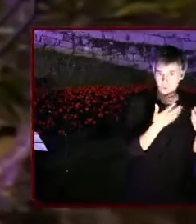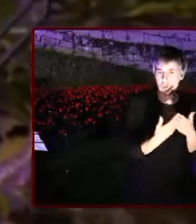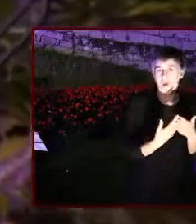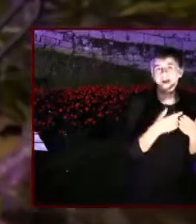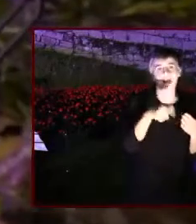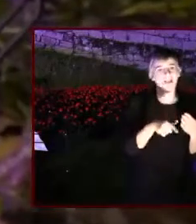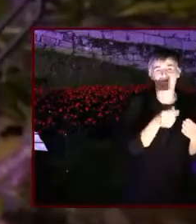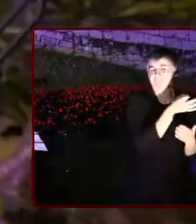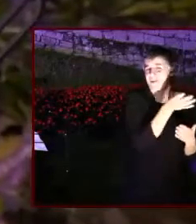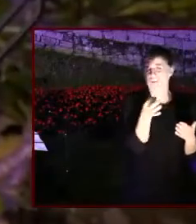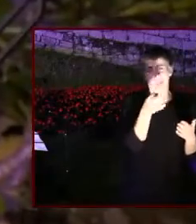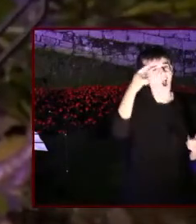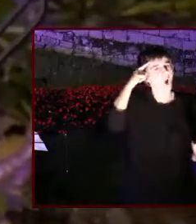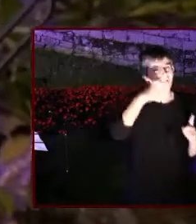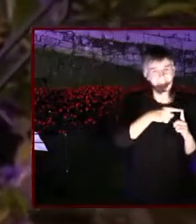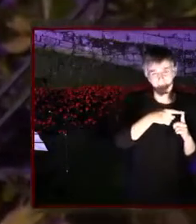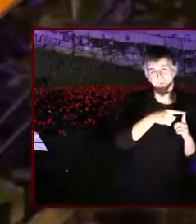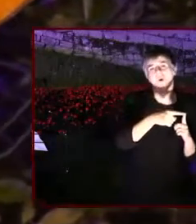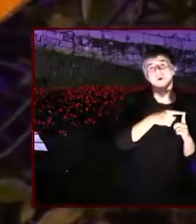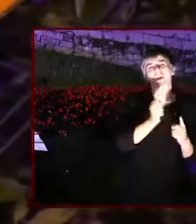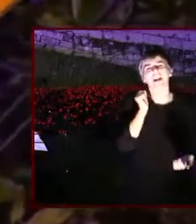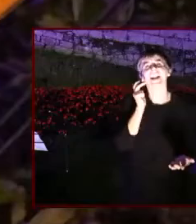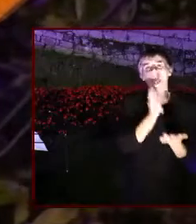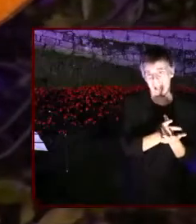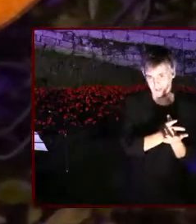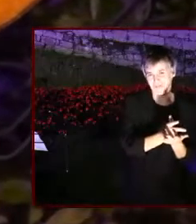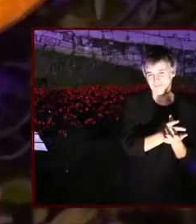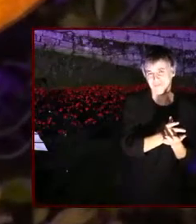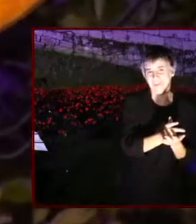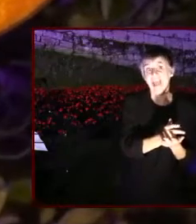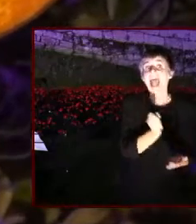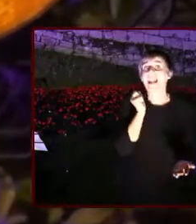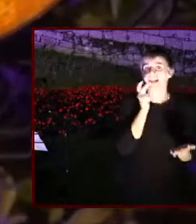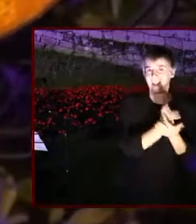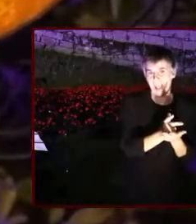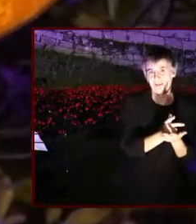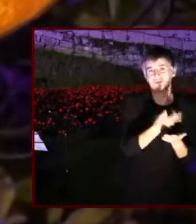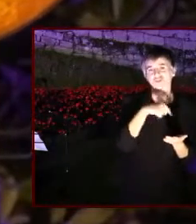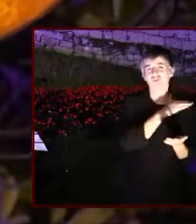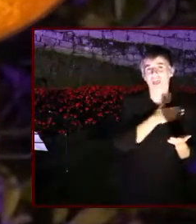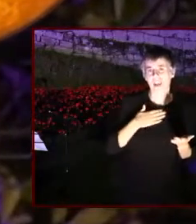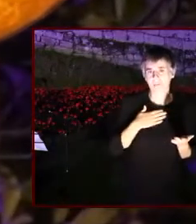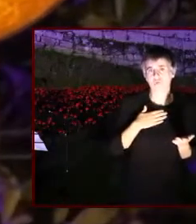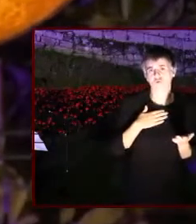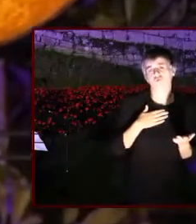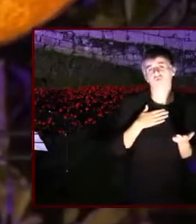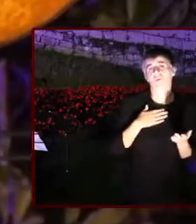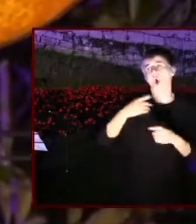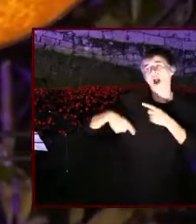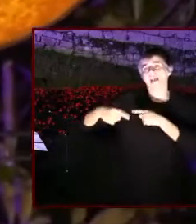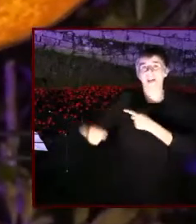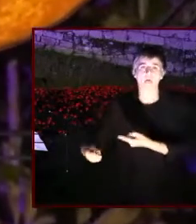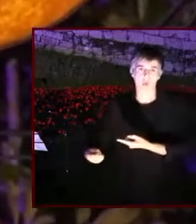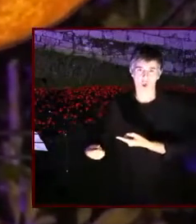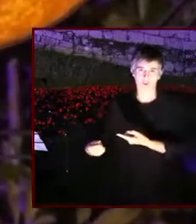sorpresa que vos imos a presentar hoxe. Un reto no que quixemos xuntar as diferentes xeracións de rapazas, mozas